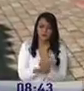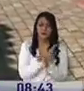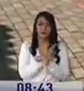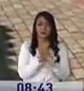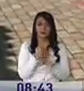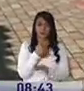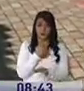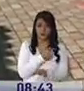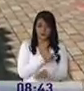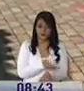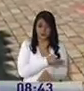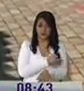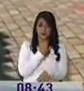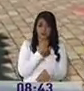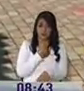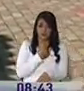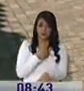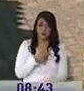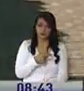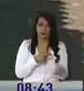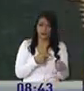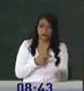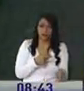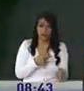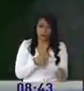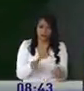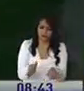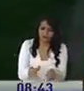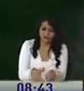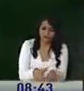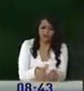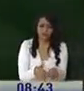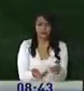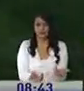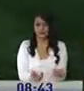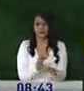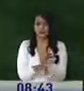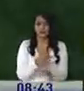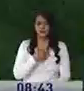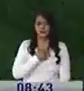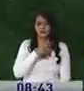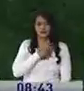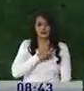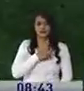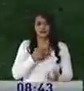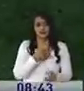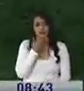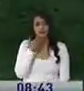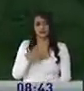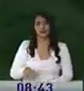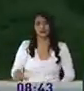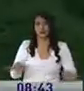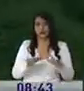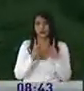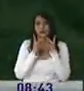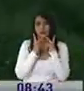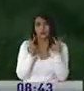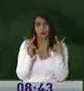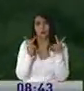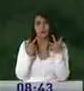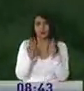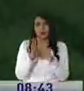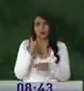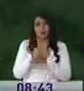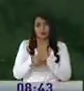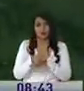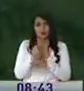mencionaban hace pocos minutos salga con una funda y también genere conciencia está en nuestras manos también mejorar los espacios que están ya dispuestos aquí